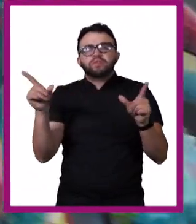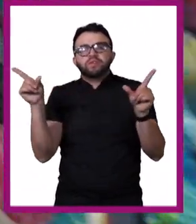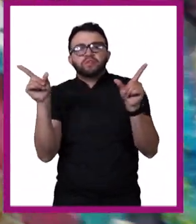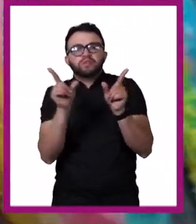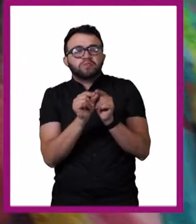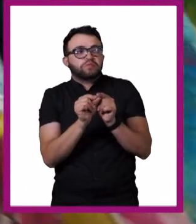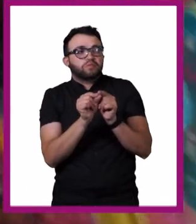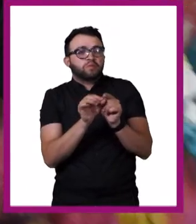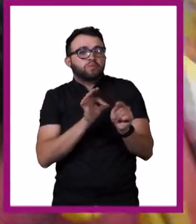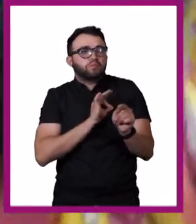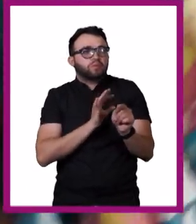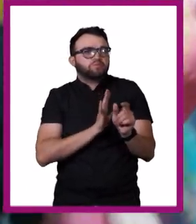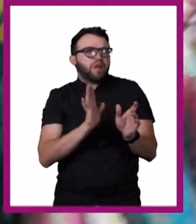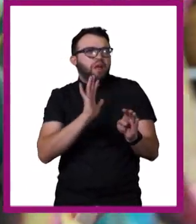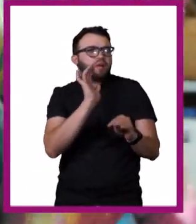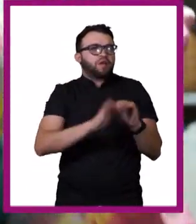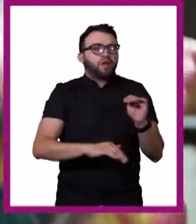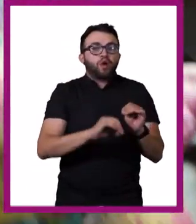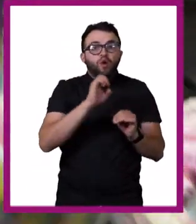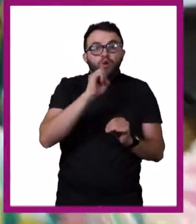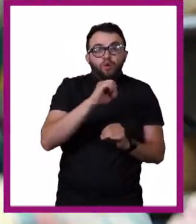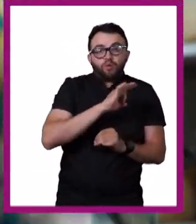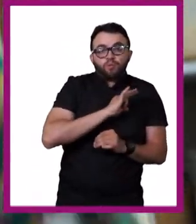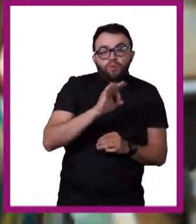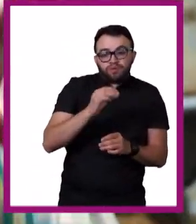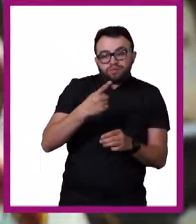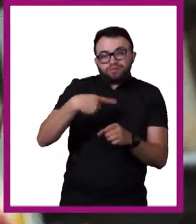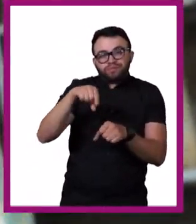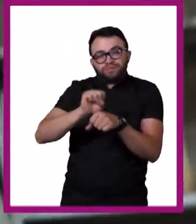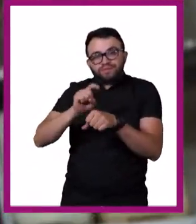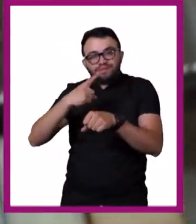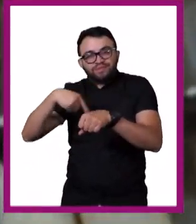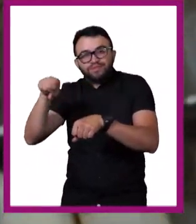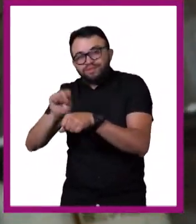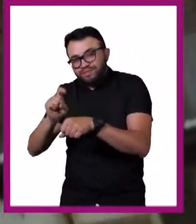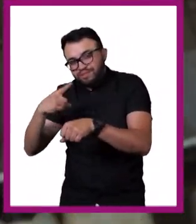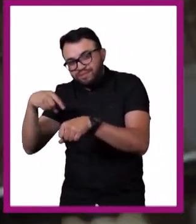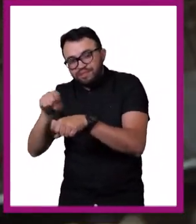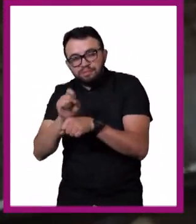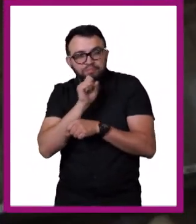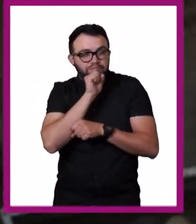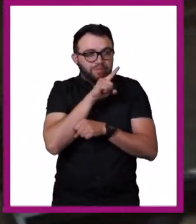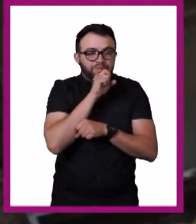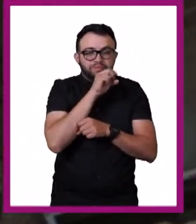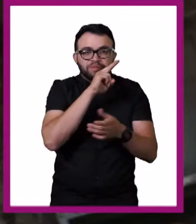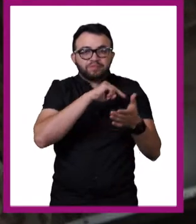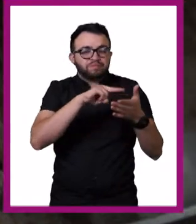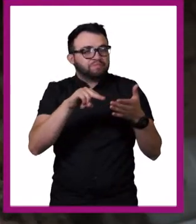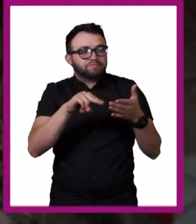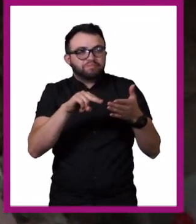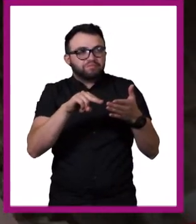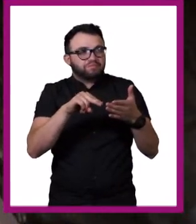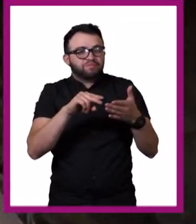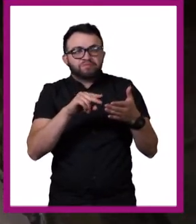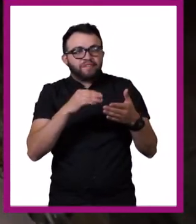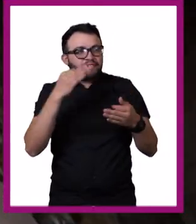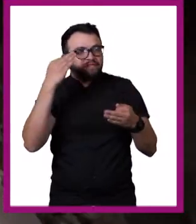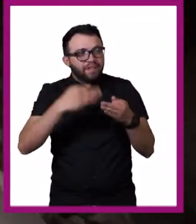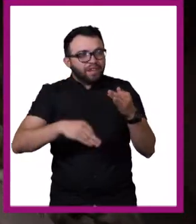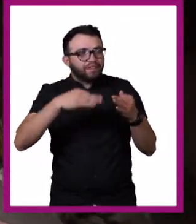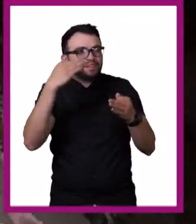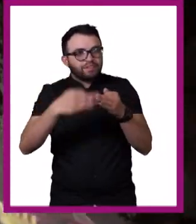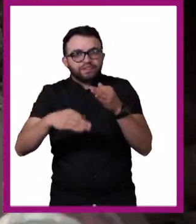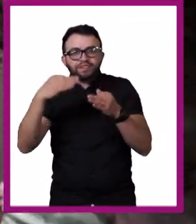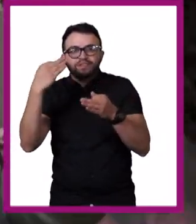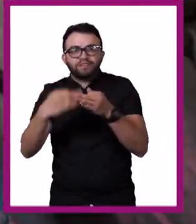darse cuenta que eso ya está acabado, o a veces puede uno pasar semanas en una misma obra y no se resuelve y